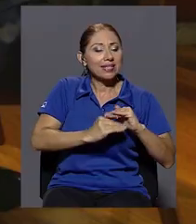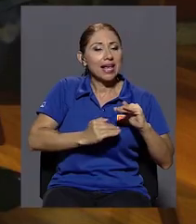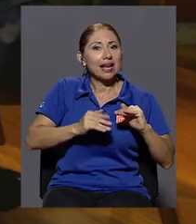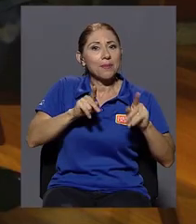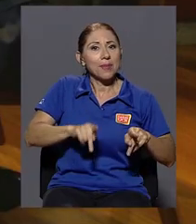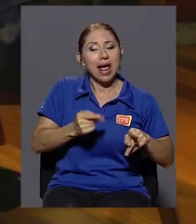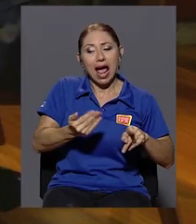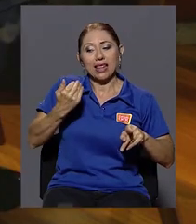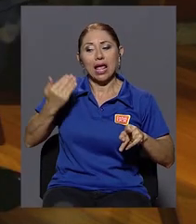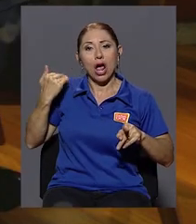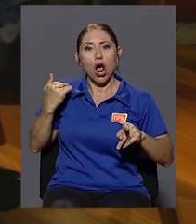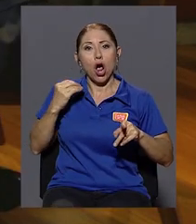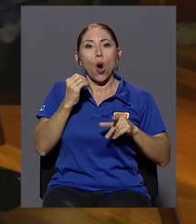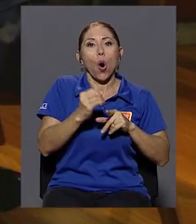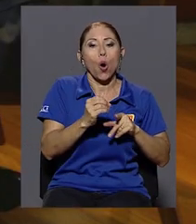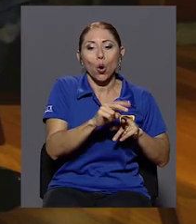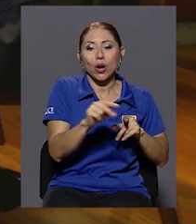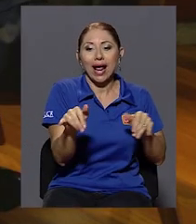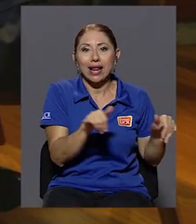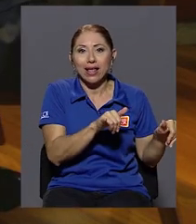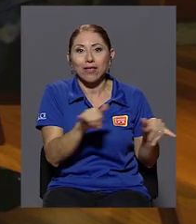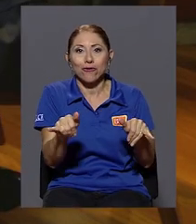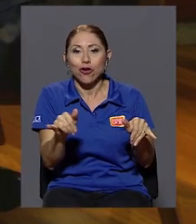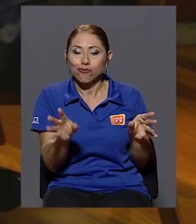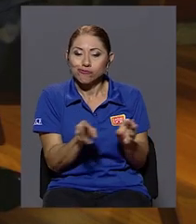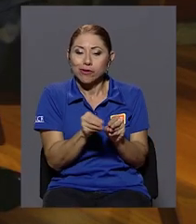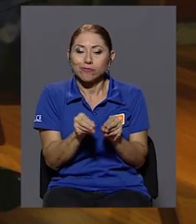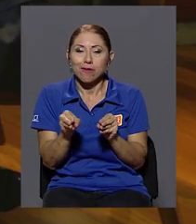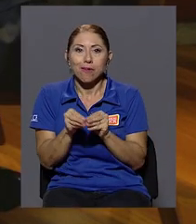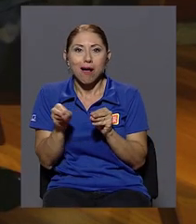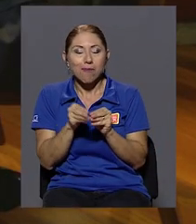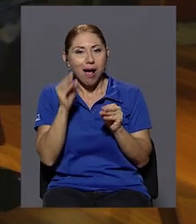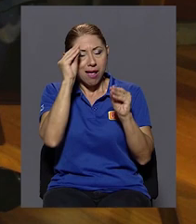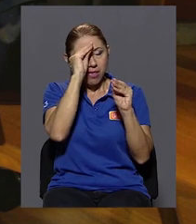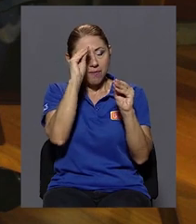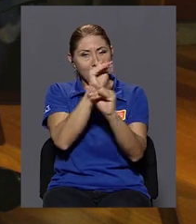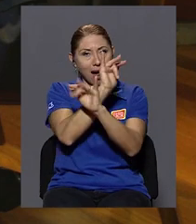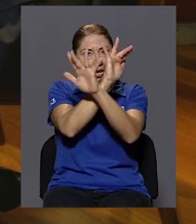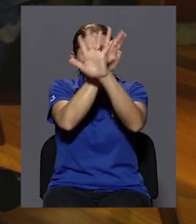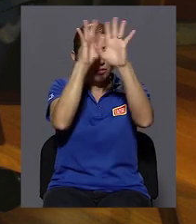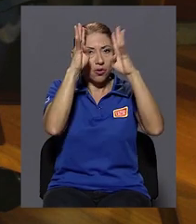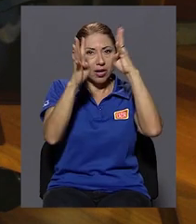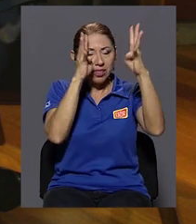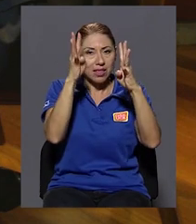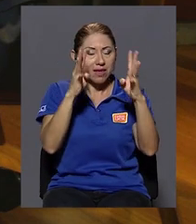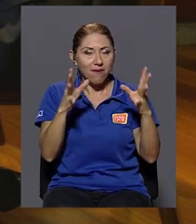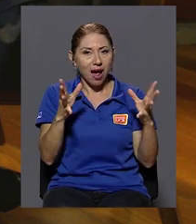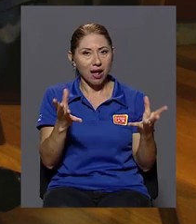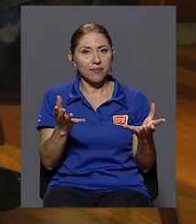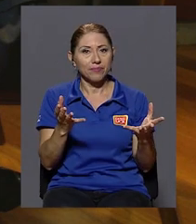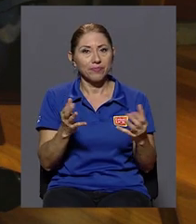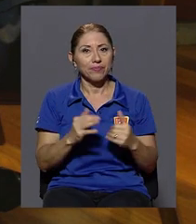colegas contemporáneos que alimentarán su propia imaginación creativa.